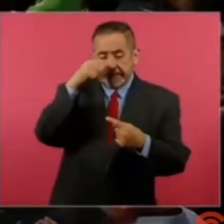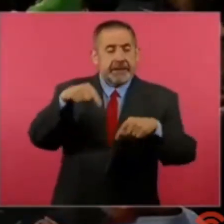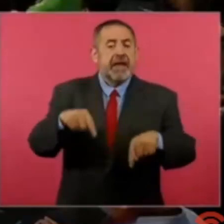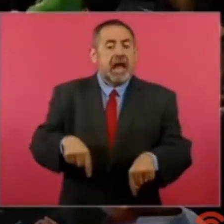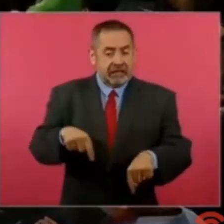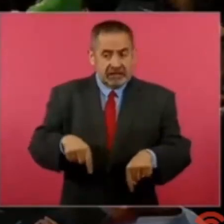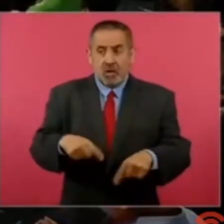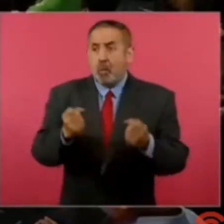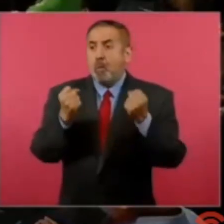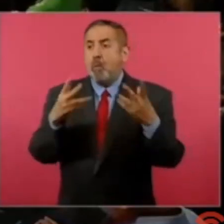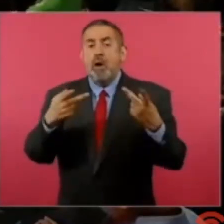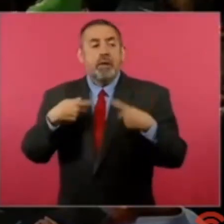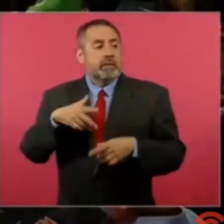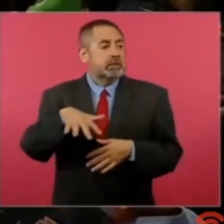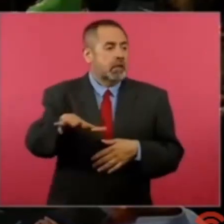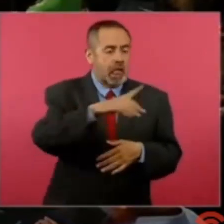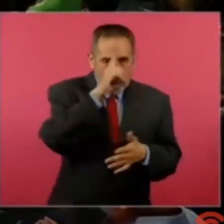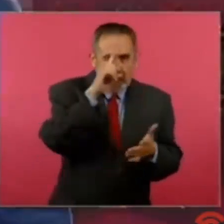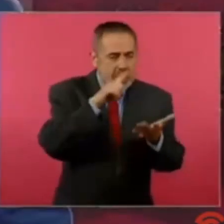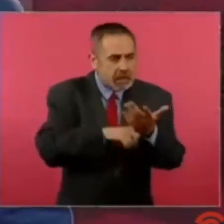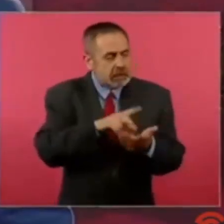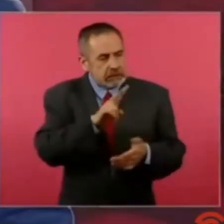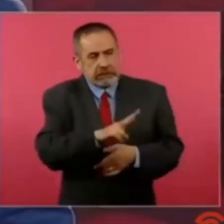¿En la Ciudad de México?